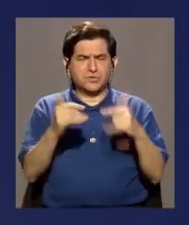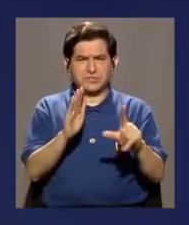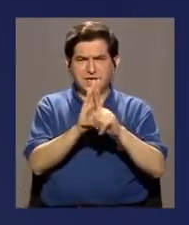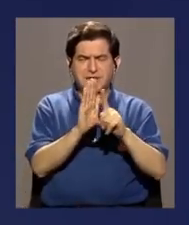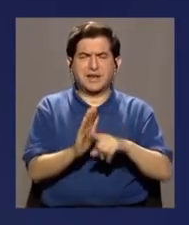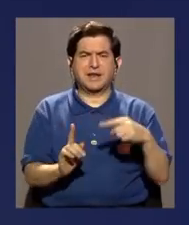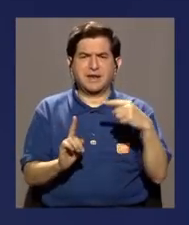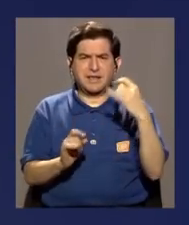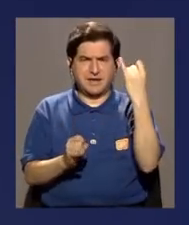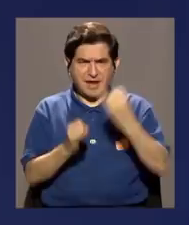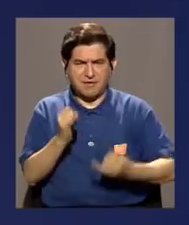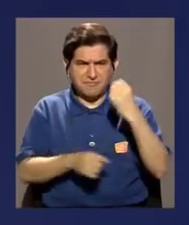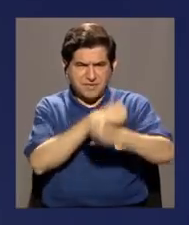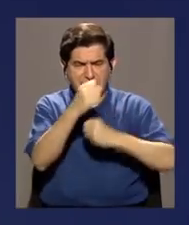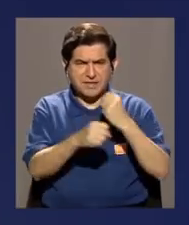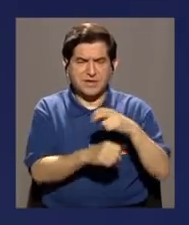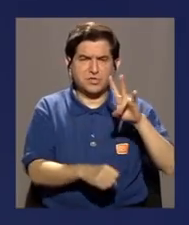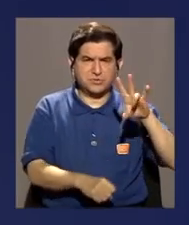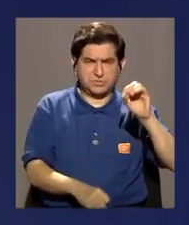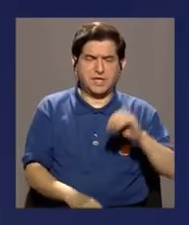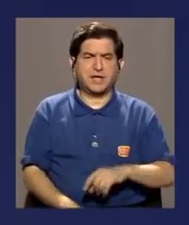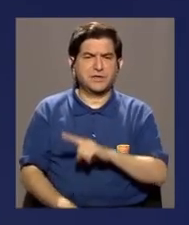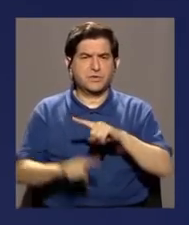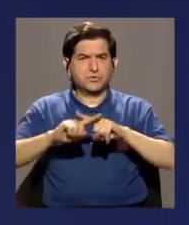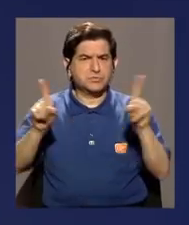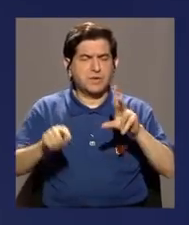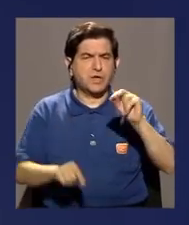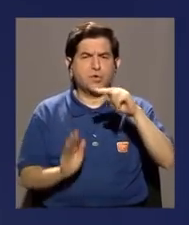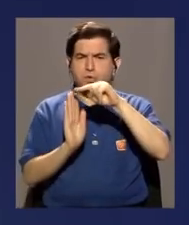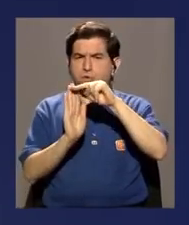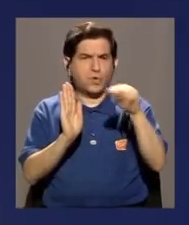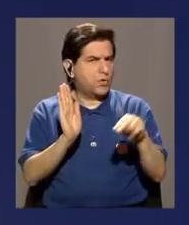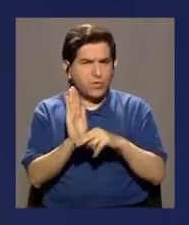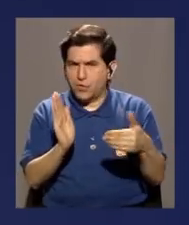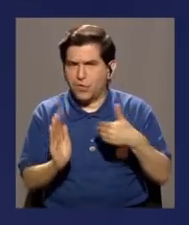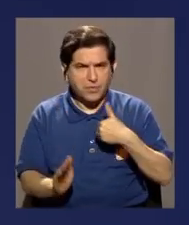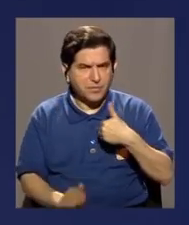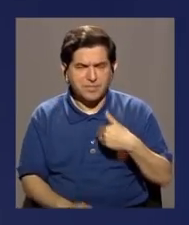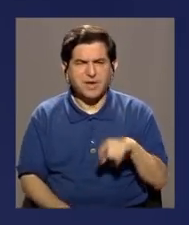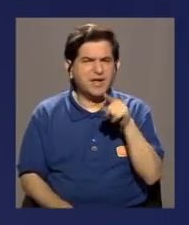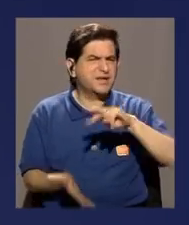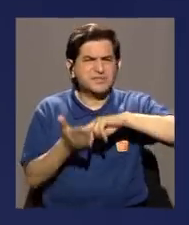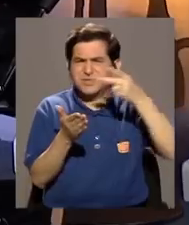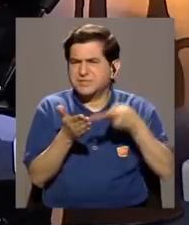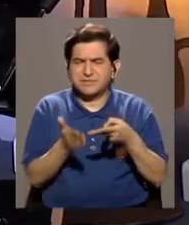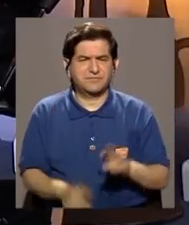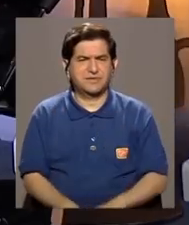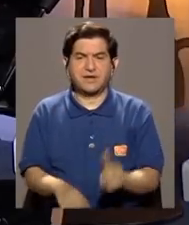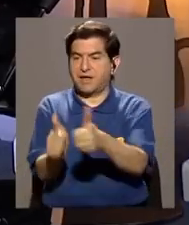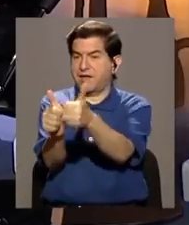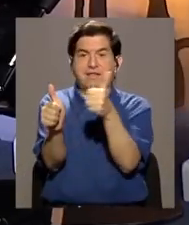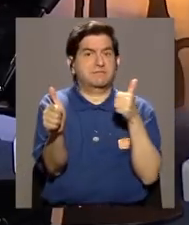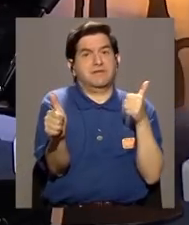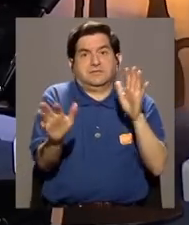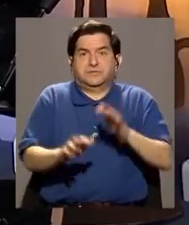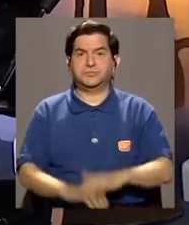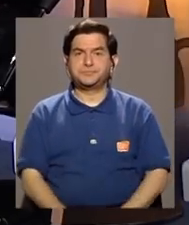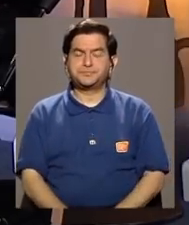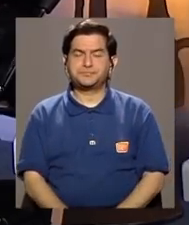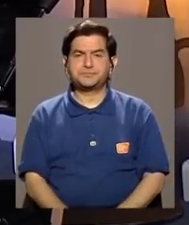70 en costa rica pero no está normado exacta como entendemos eso bueno como un gran atraso verdad